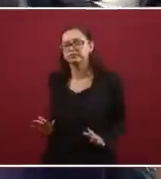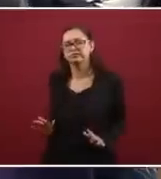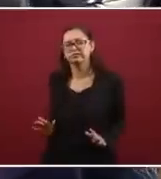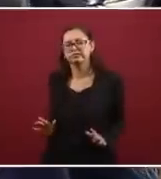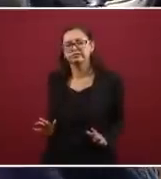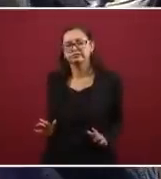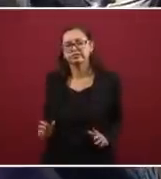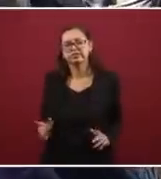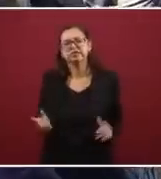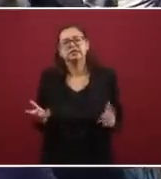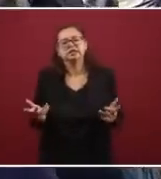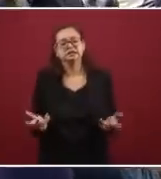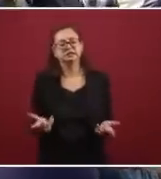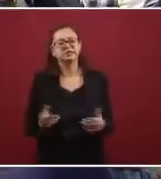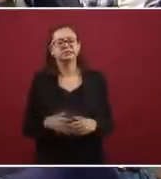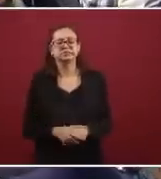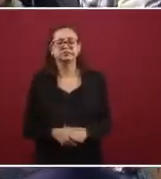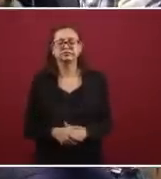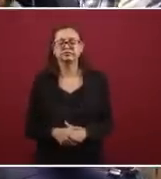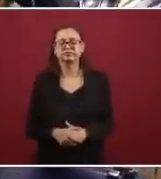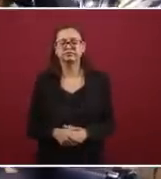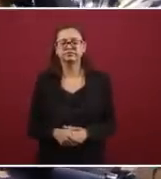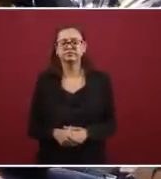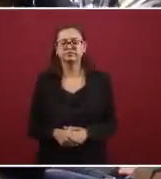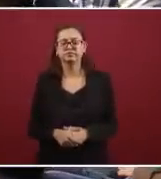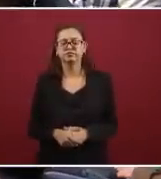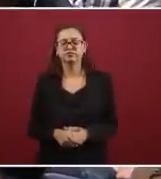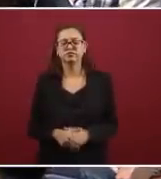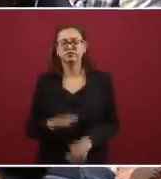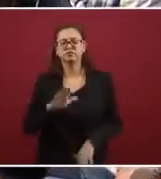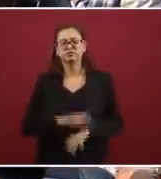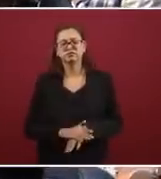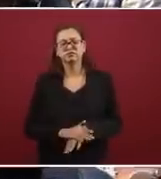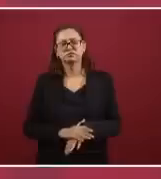Y ya la mano dura era entierro,